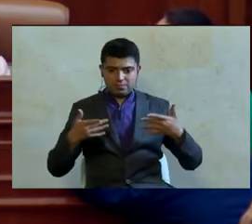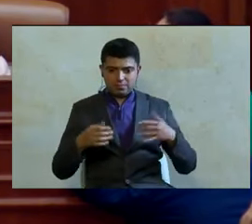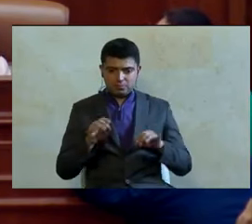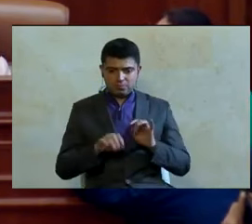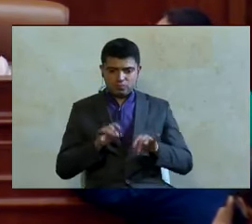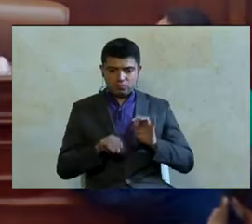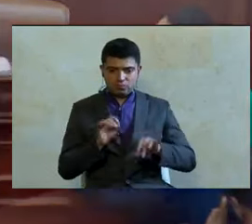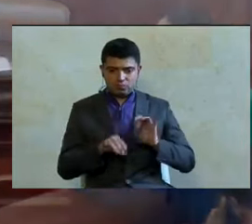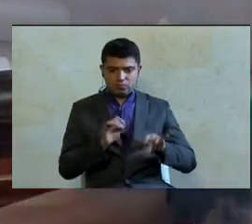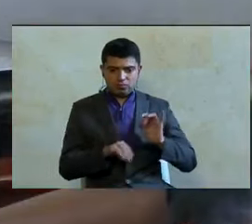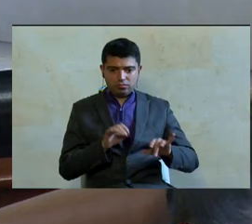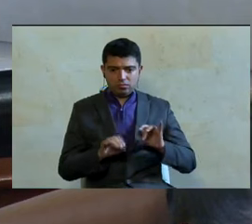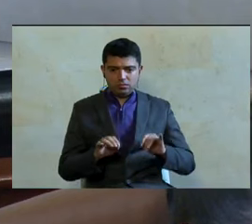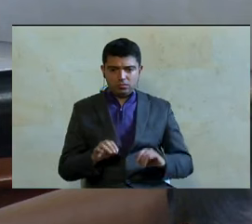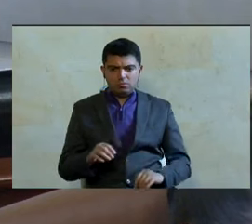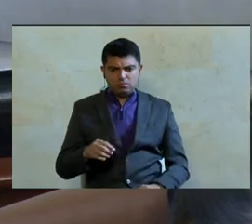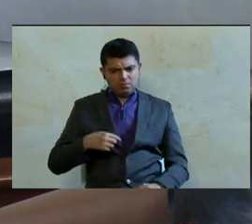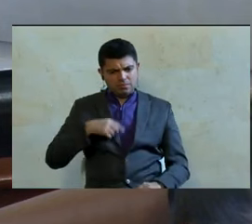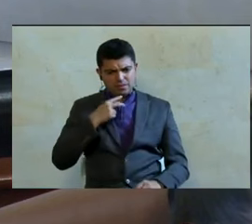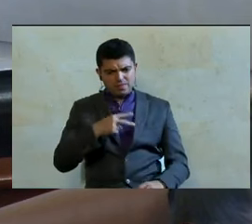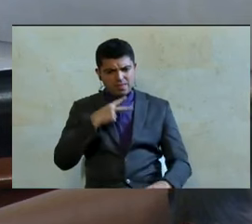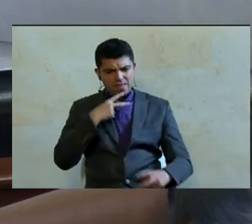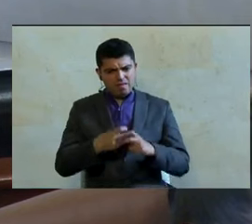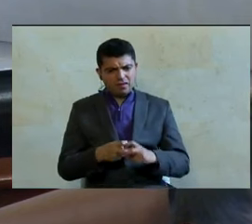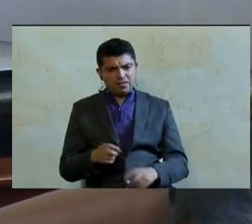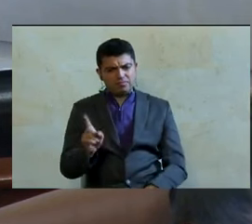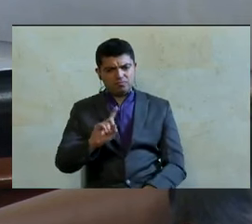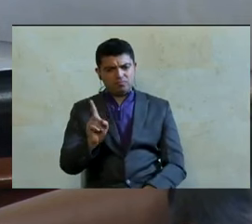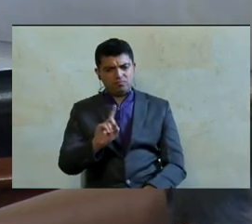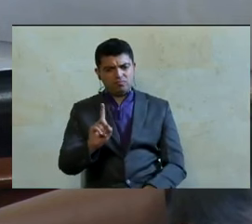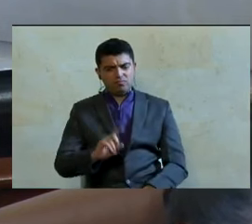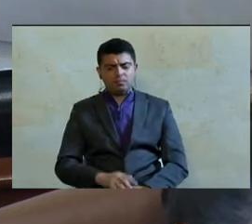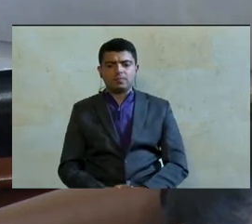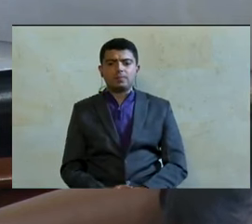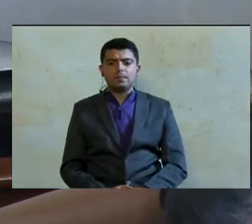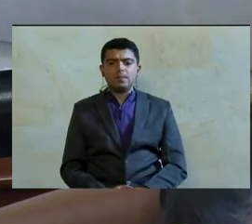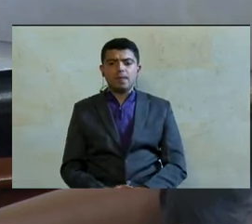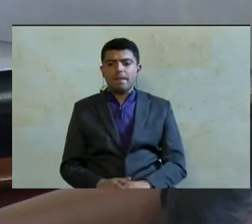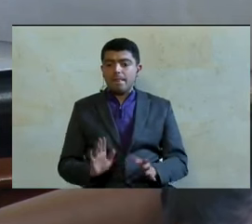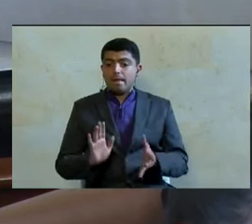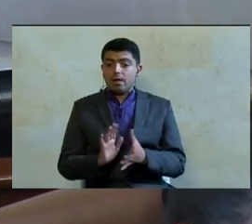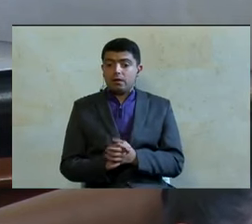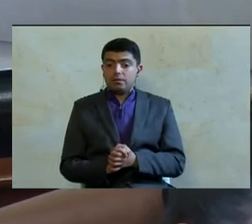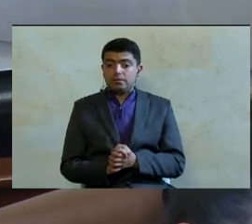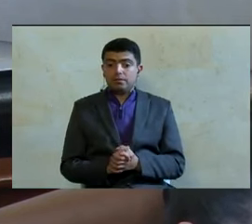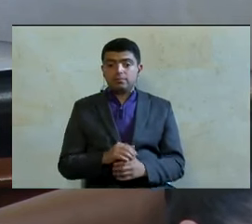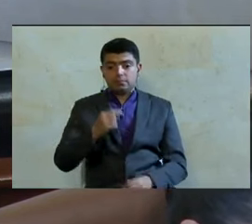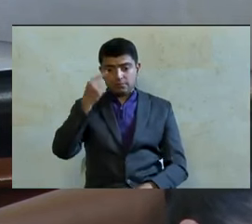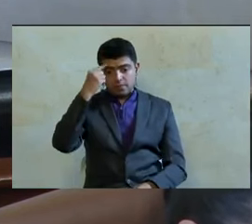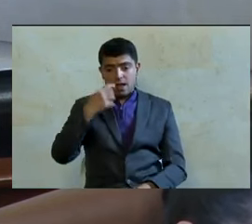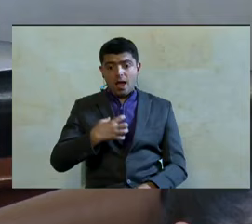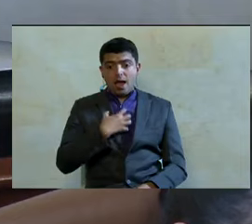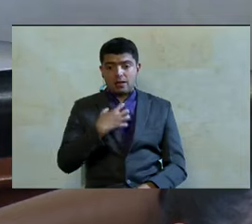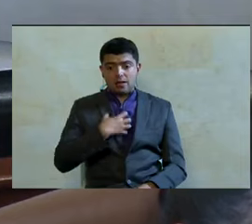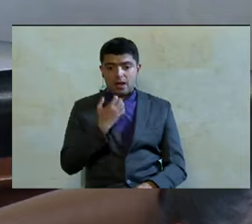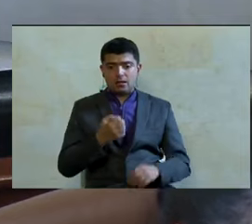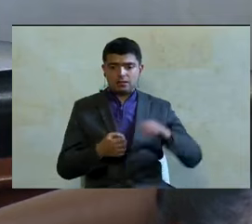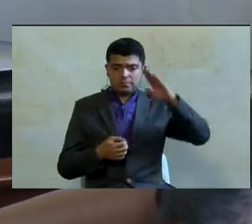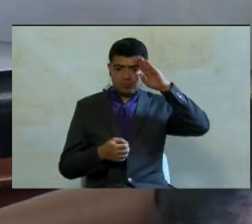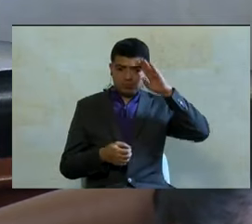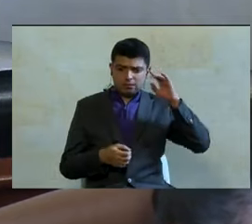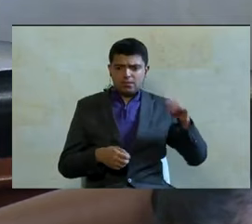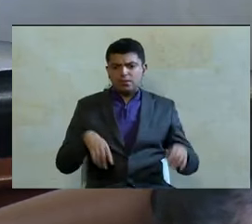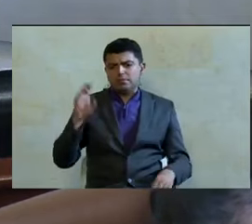oposición no debe ser tan difícil no es que cuando haya una queja contra un policía porque